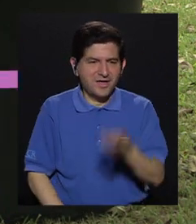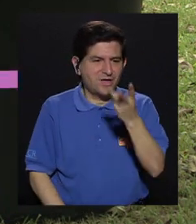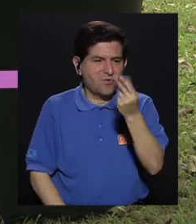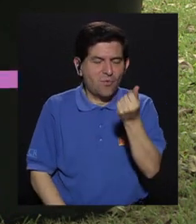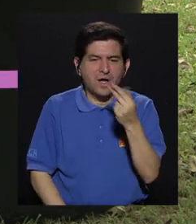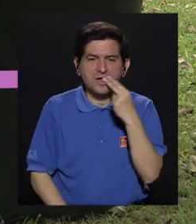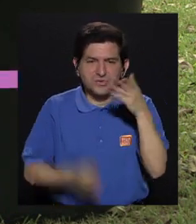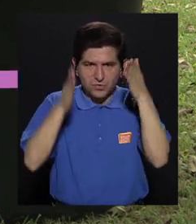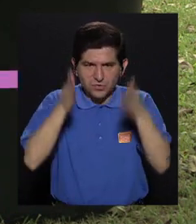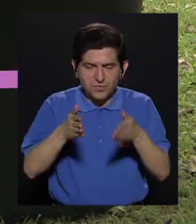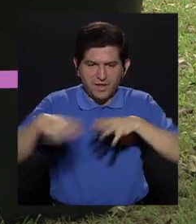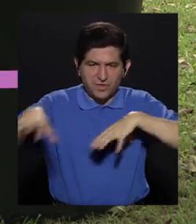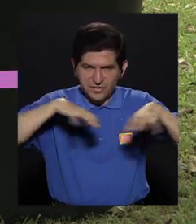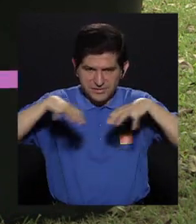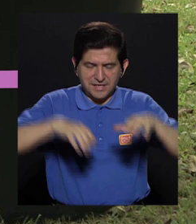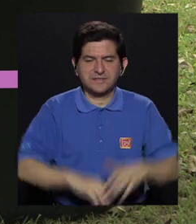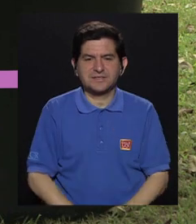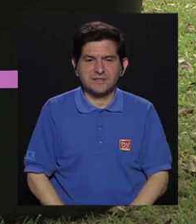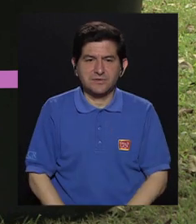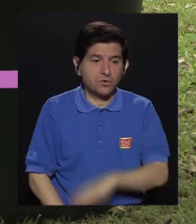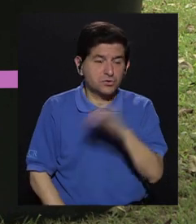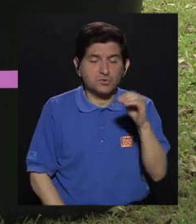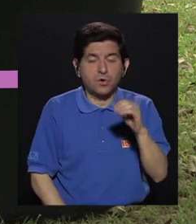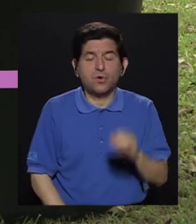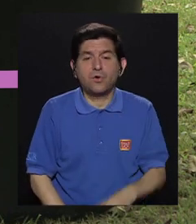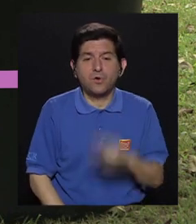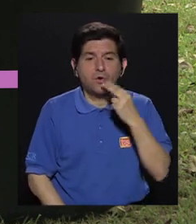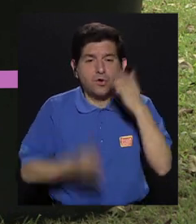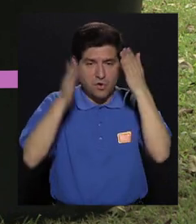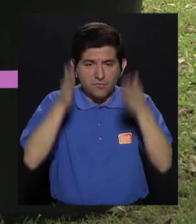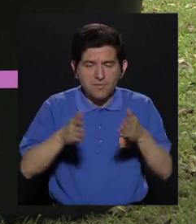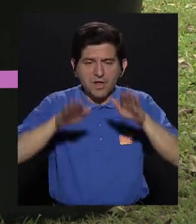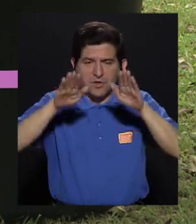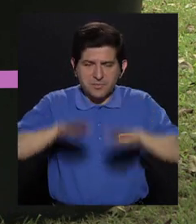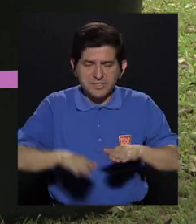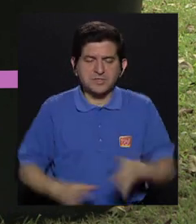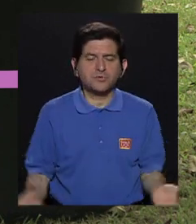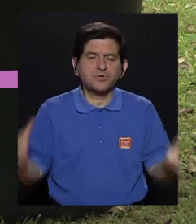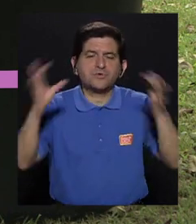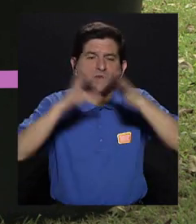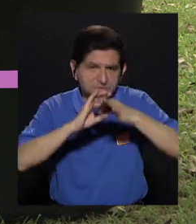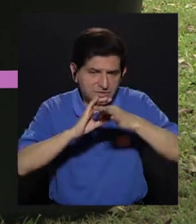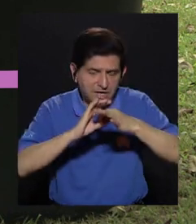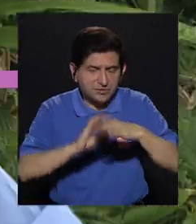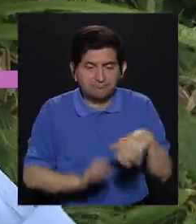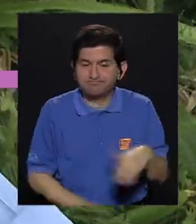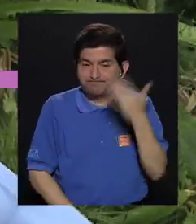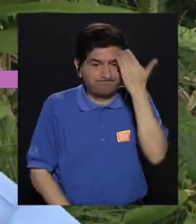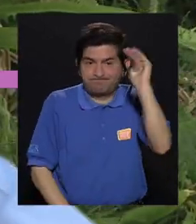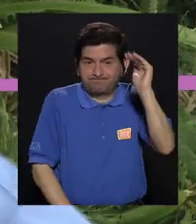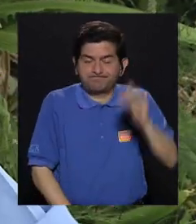cuántos fumadores activos hay, más bien cuántos fumadores pasivos en relación a cuántos fumadores activos.